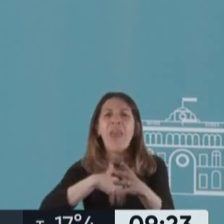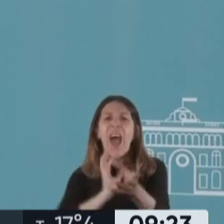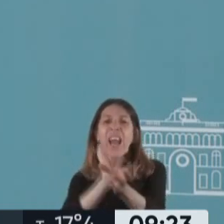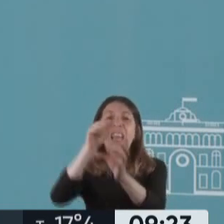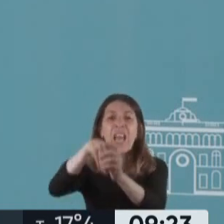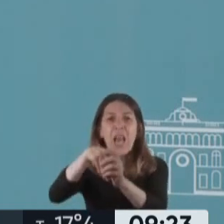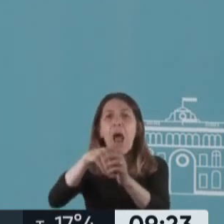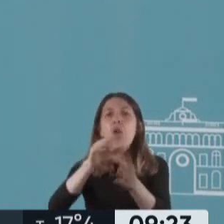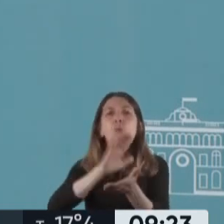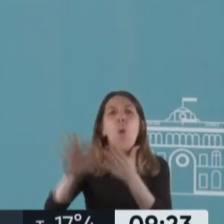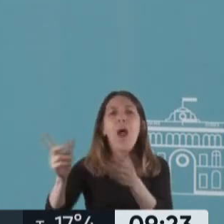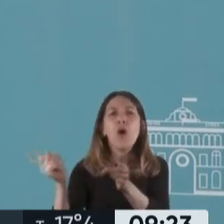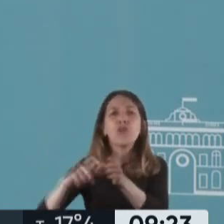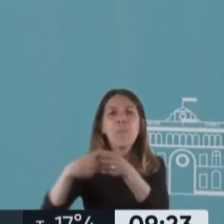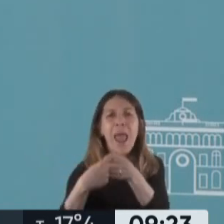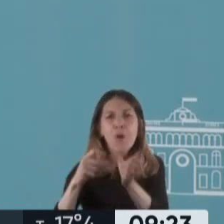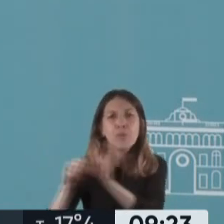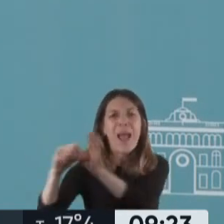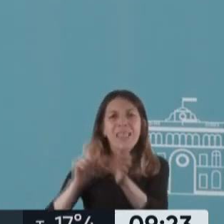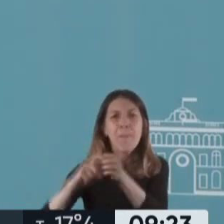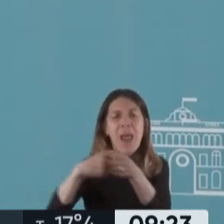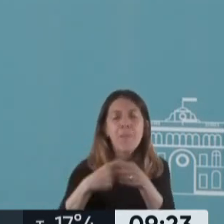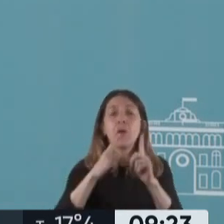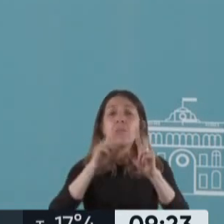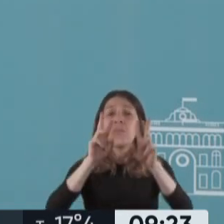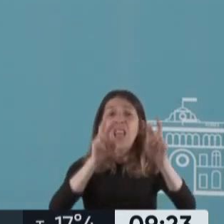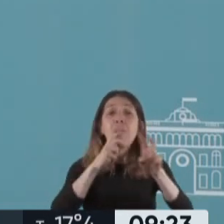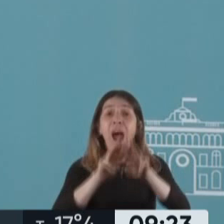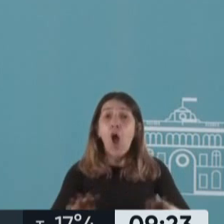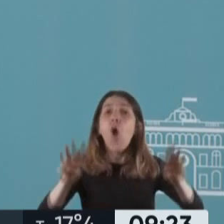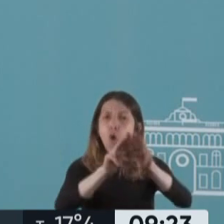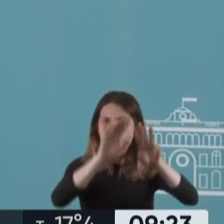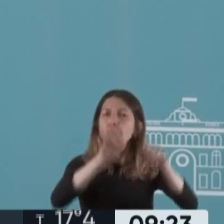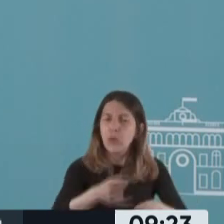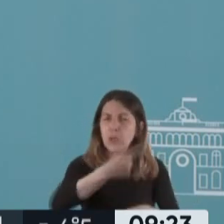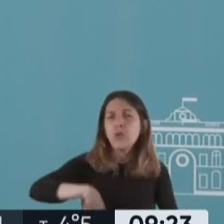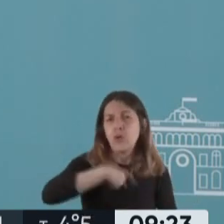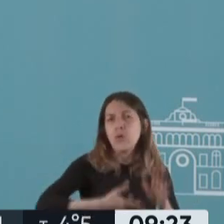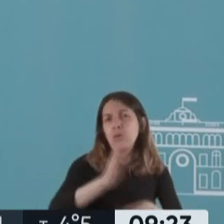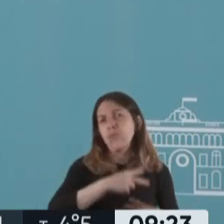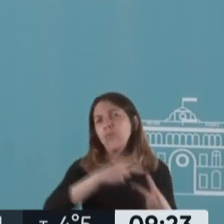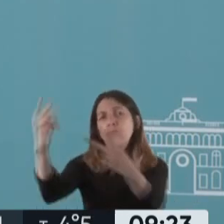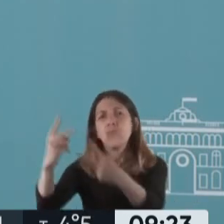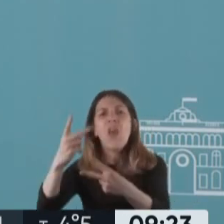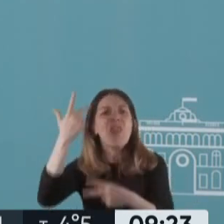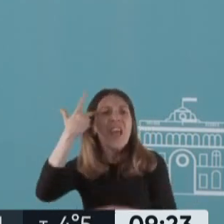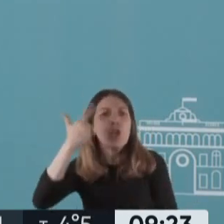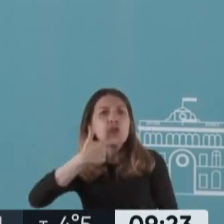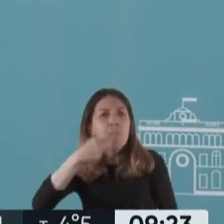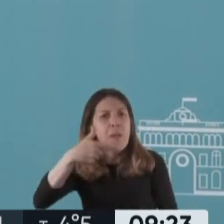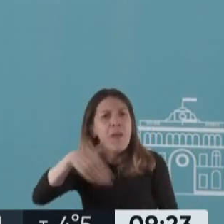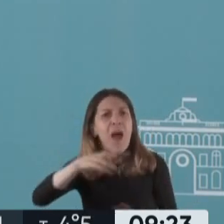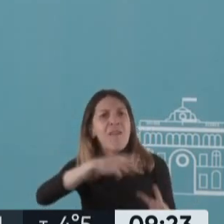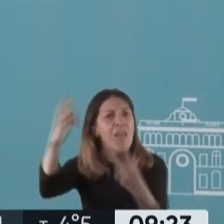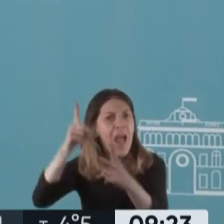nuevos miembros y en ese estadio se encuentran. Con respecto a las Naciones Unidas, efectivamente, estamos viajando el 18 de septiembre,